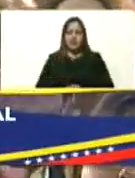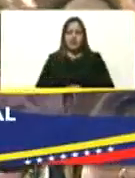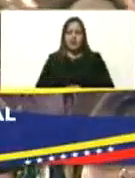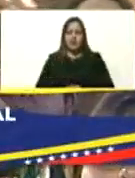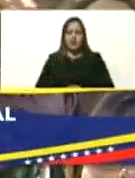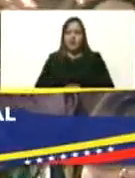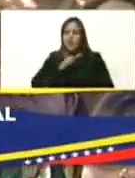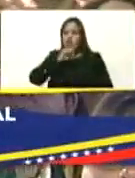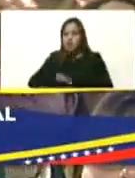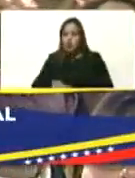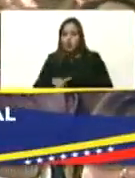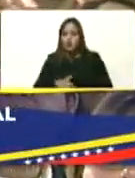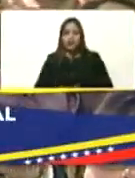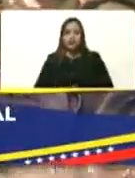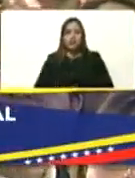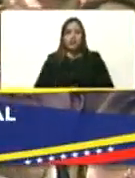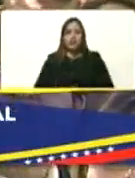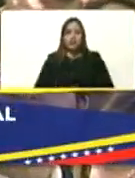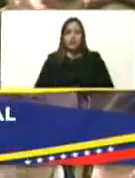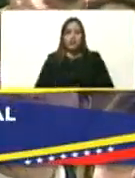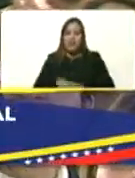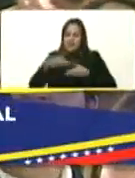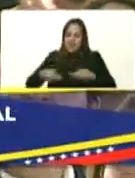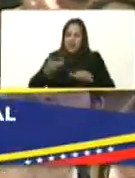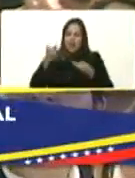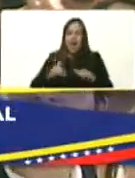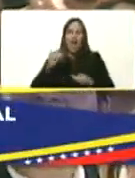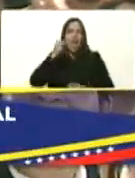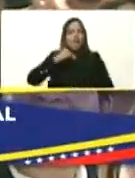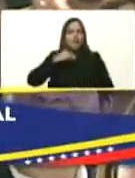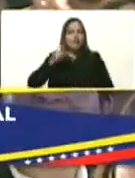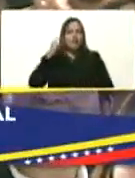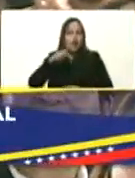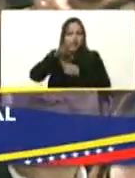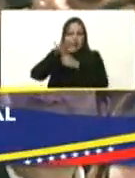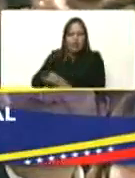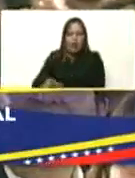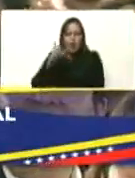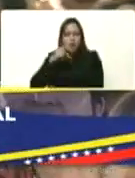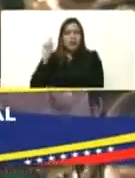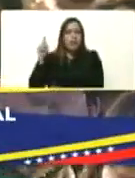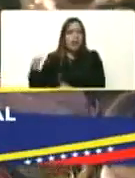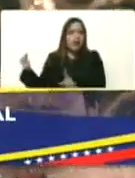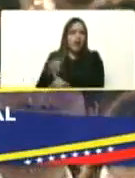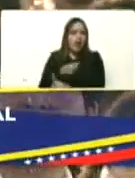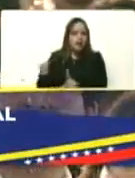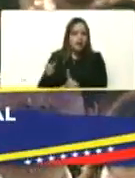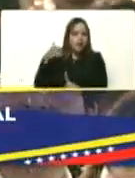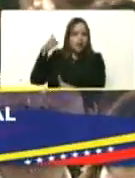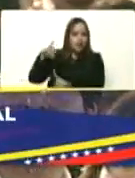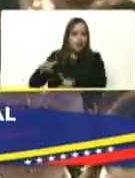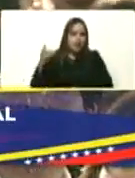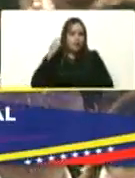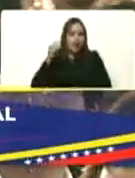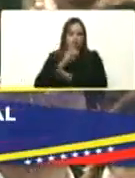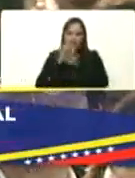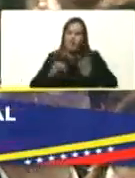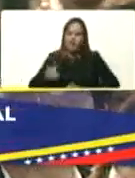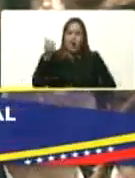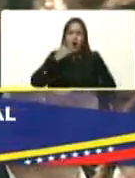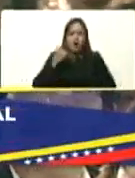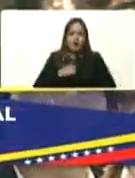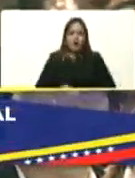legado patriarcal más perverso, que es la misoginia y que es la violencia contra la mujer en su forma más cruenta, que